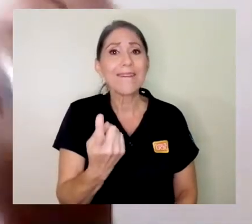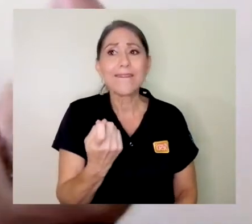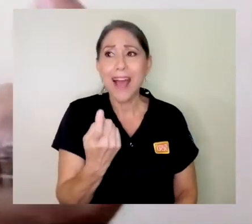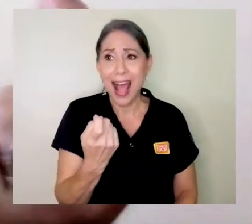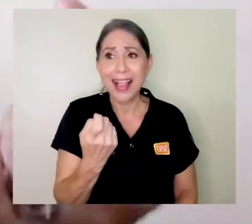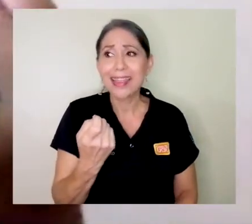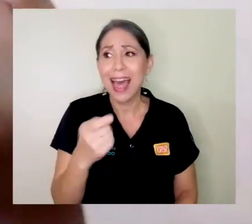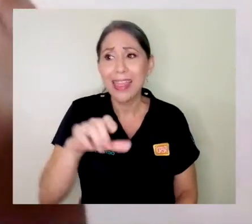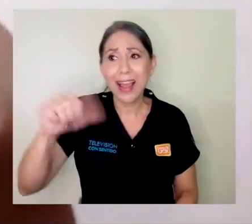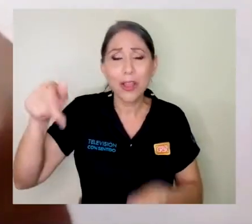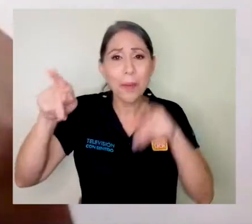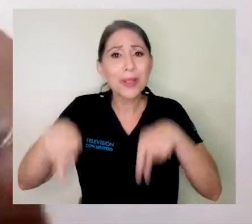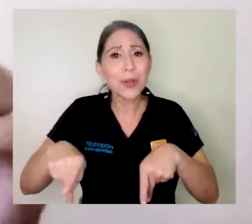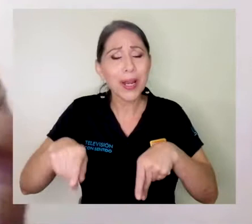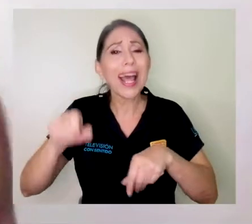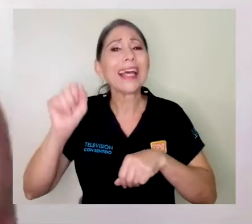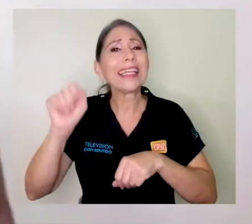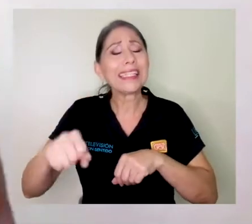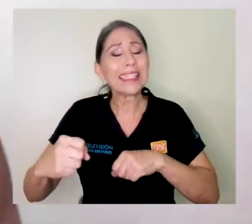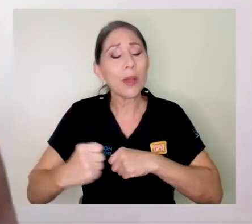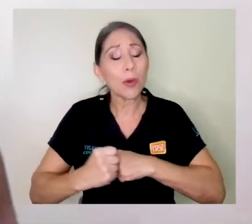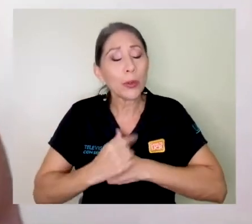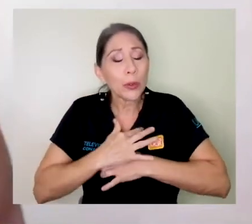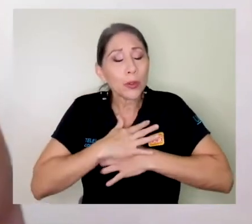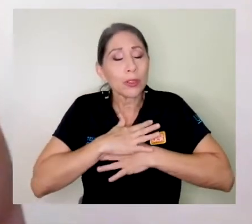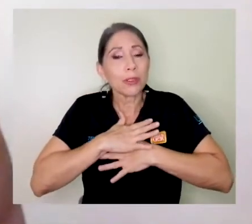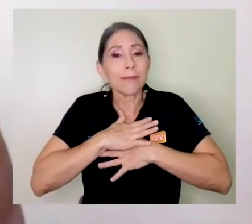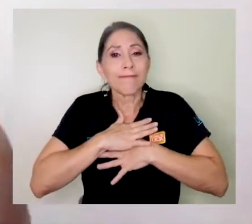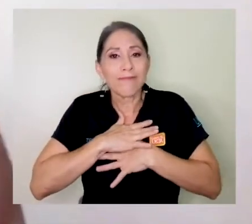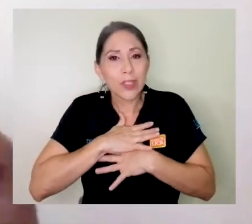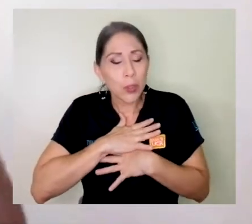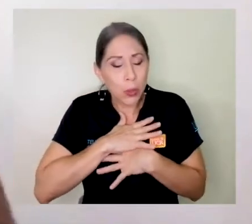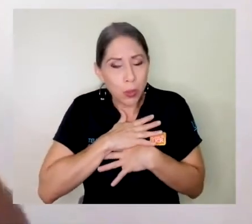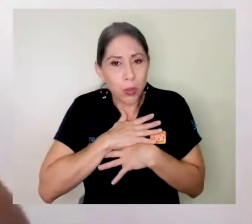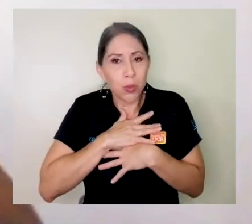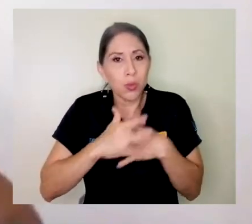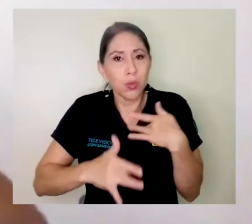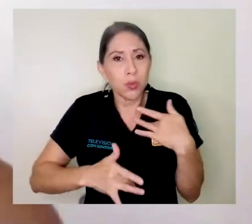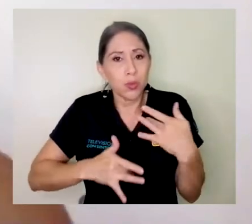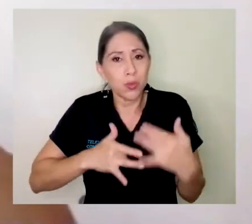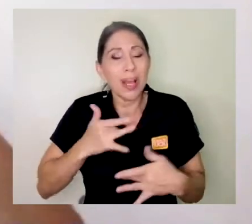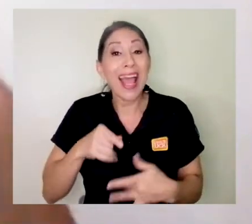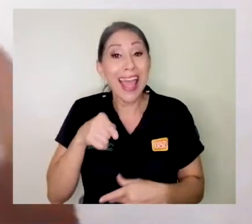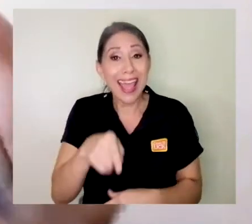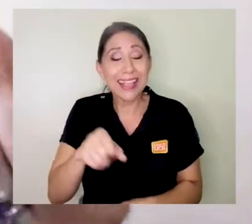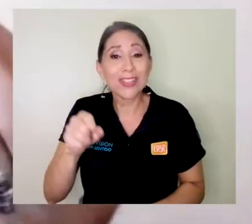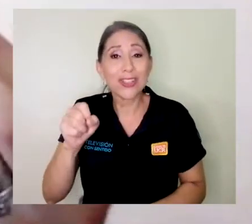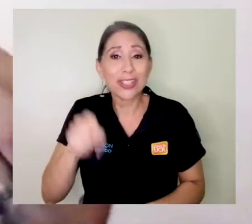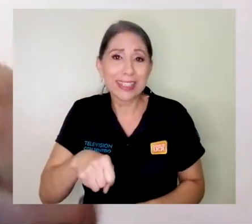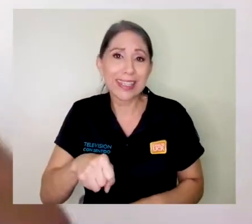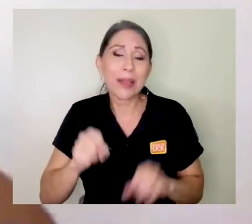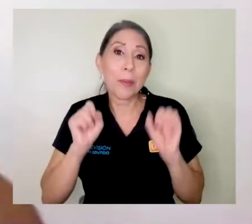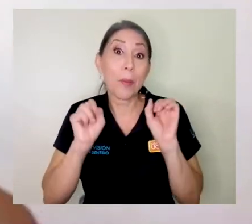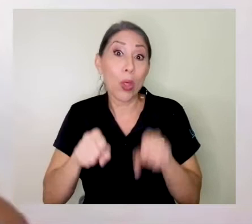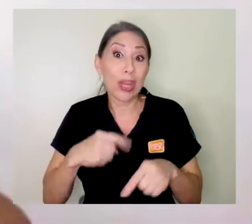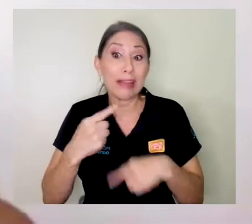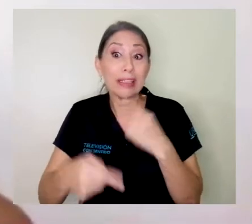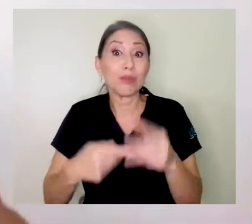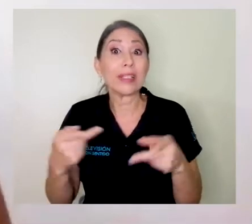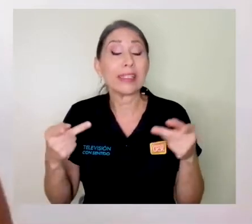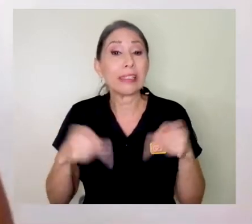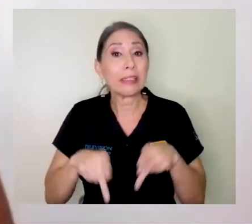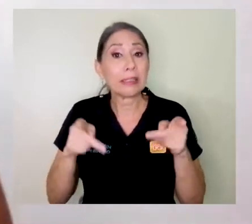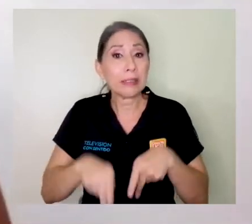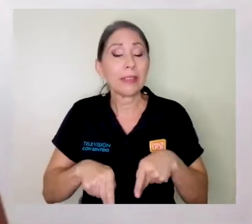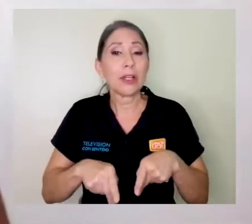del otro sí trastoca fibras muy muy profundas, ¿verdad? Y que yo creo que eso sí tiene como todo el potencial de desencadenar